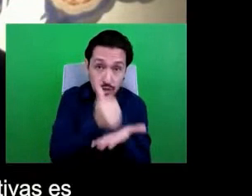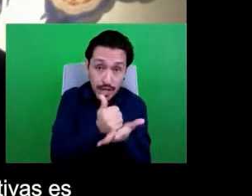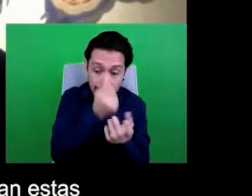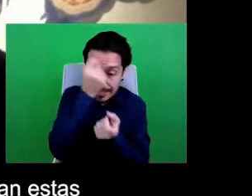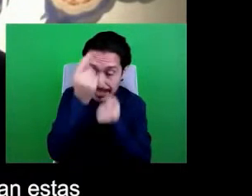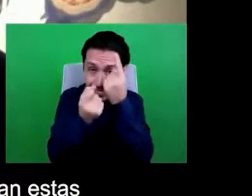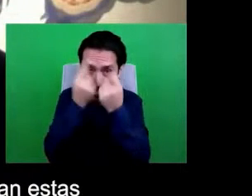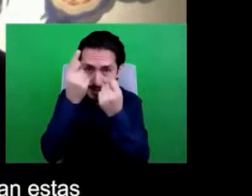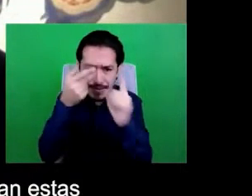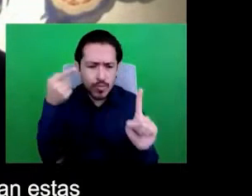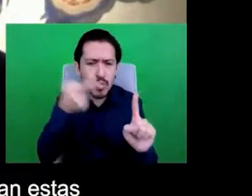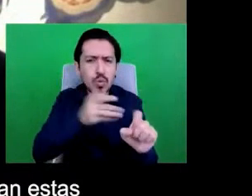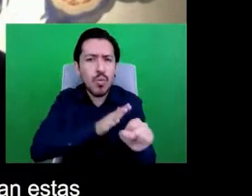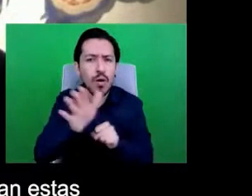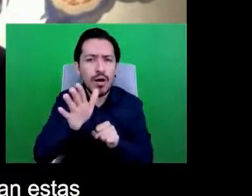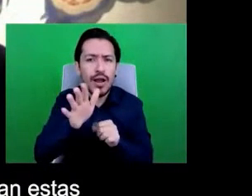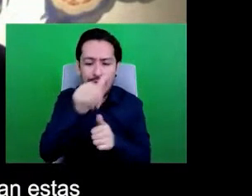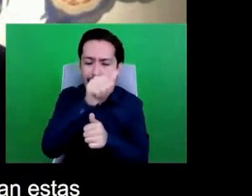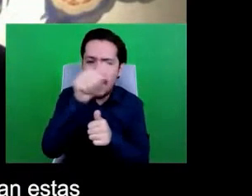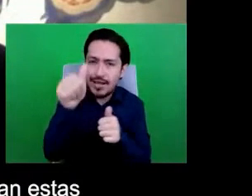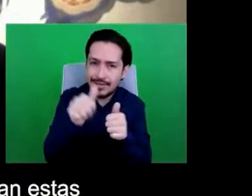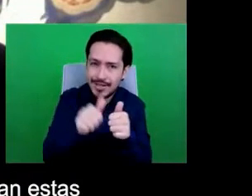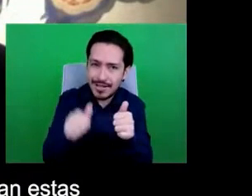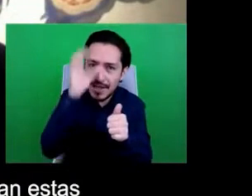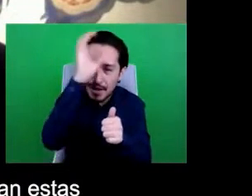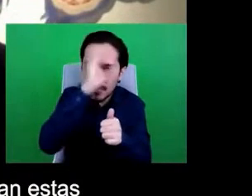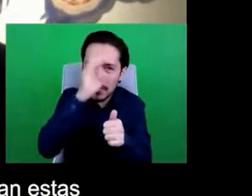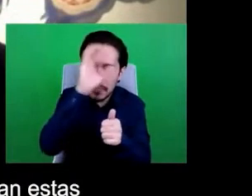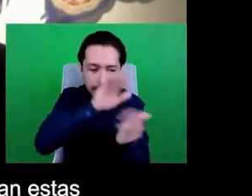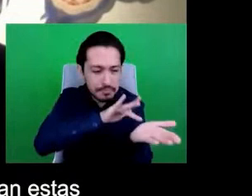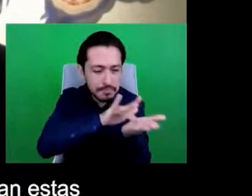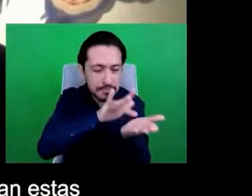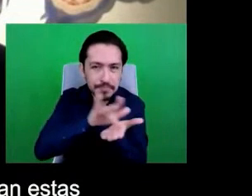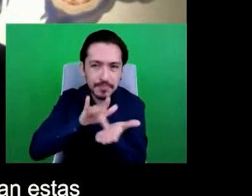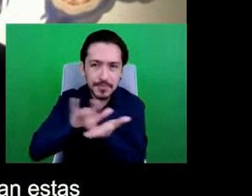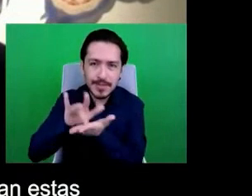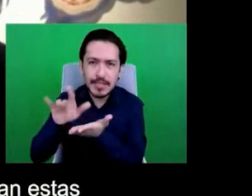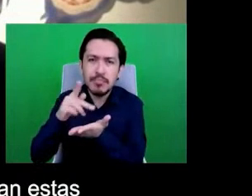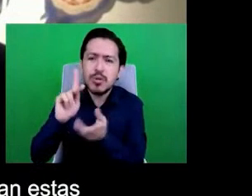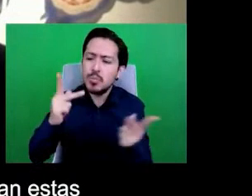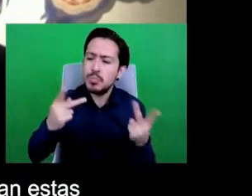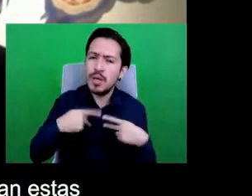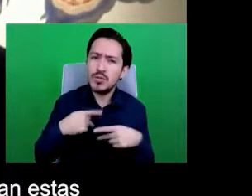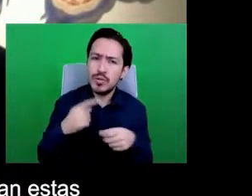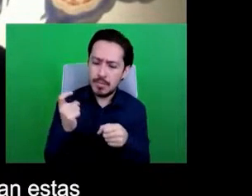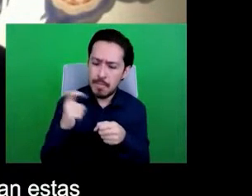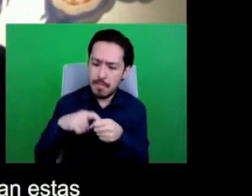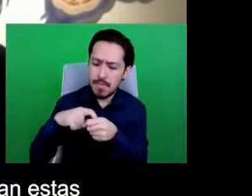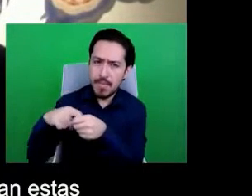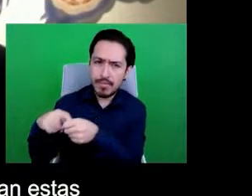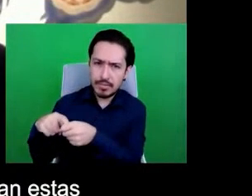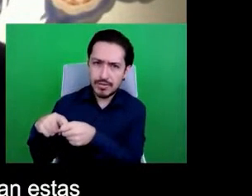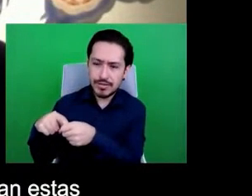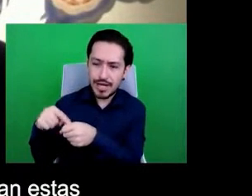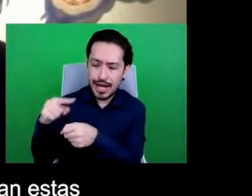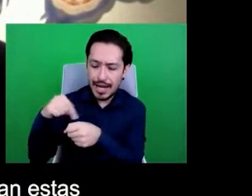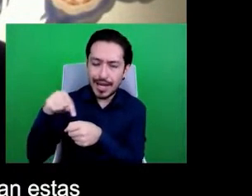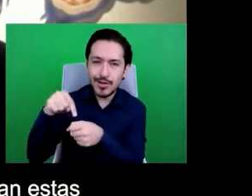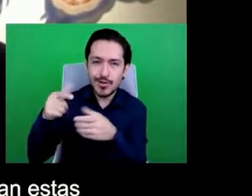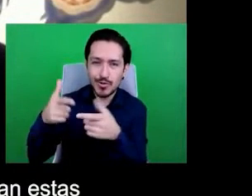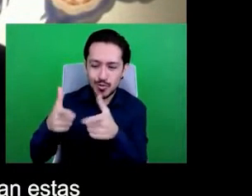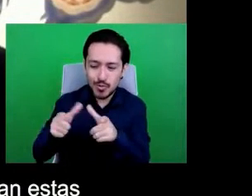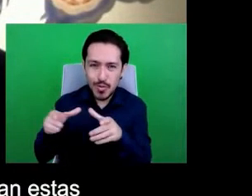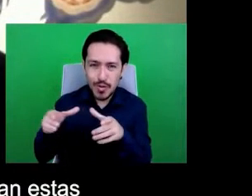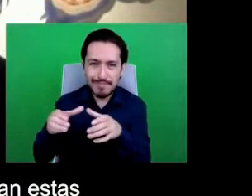actividades culturales y las industrias creativas, pero los miembros aceptan que estas metas no se pueden buscar